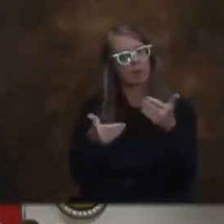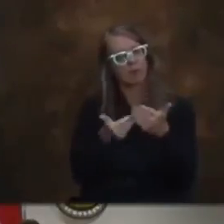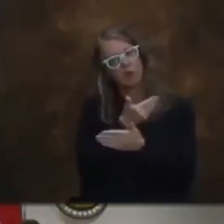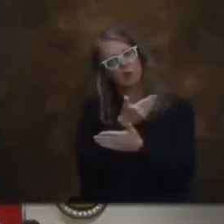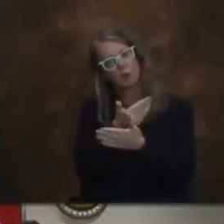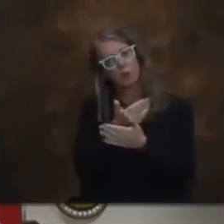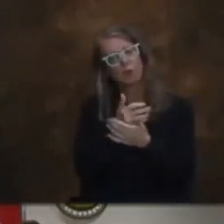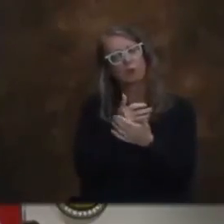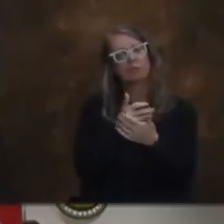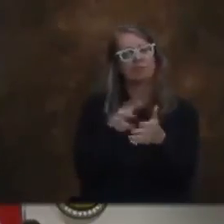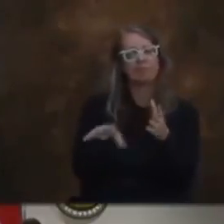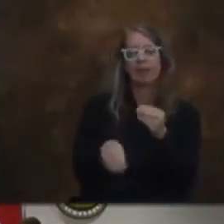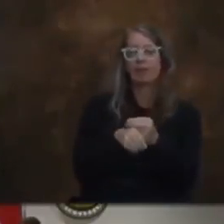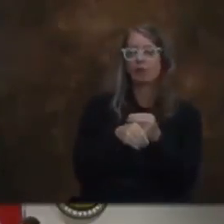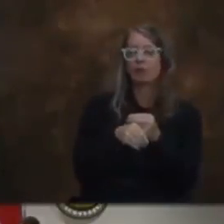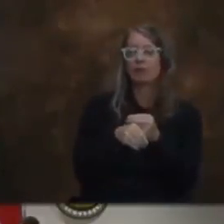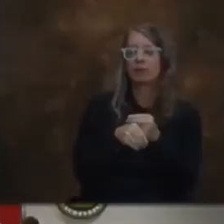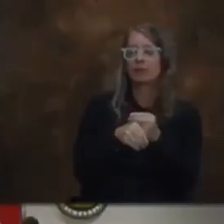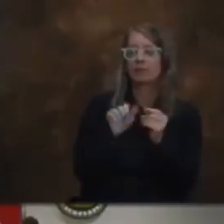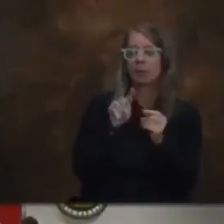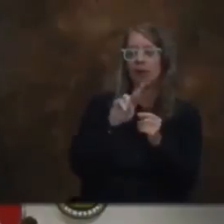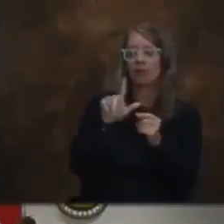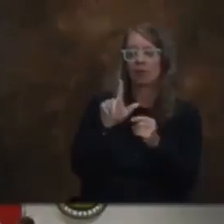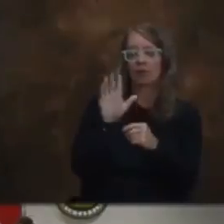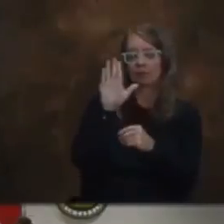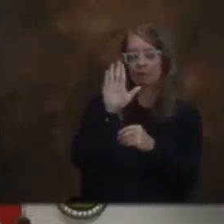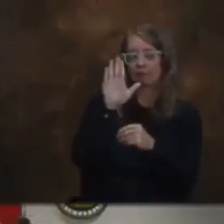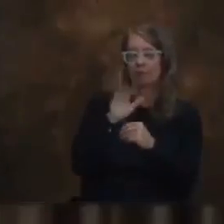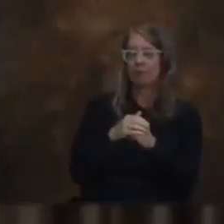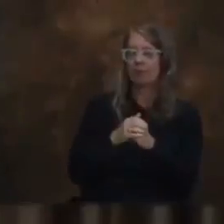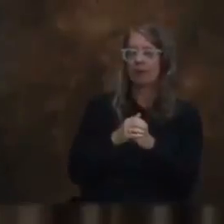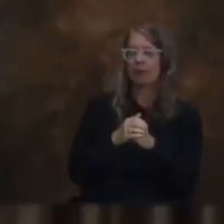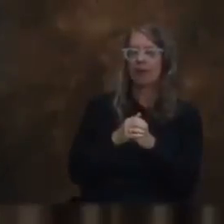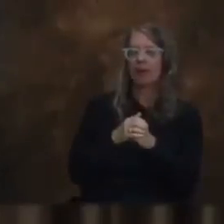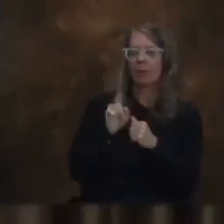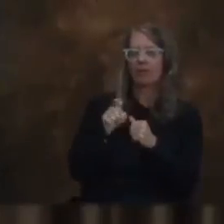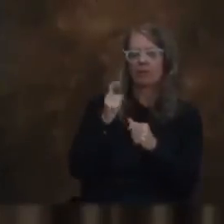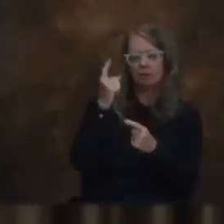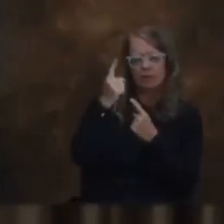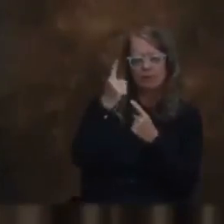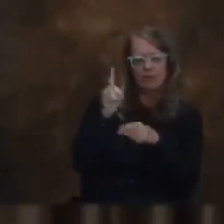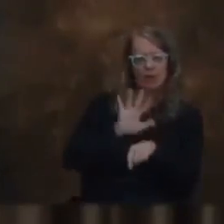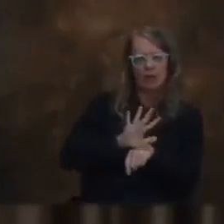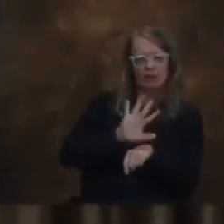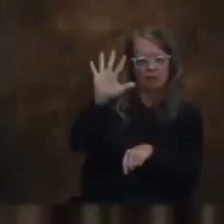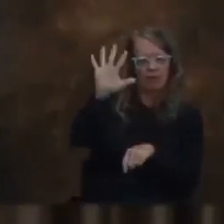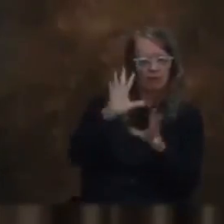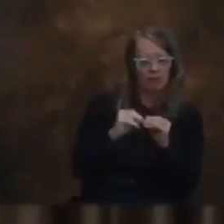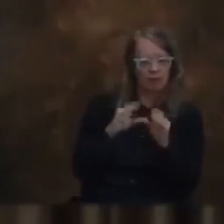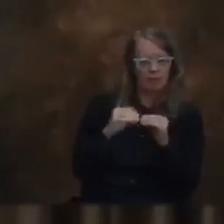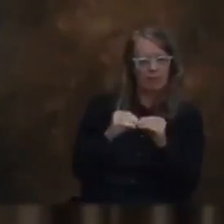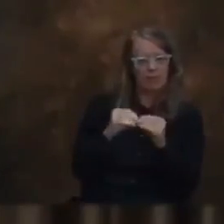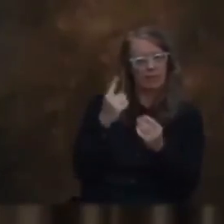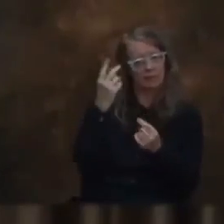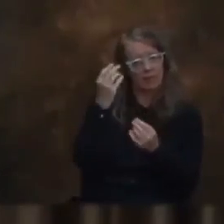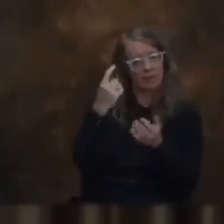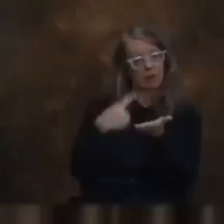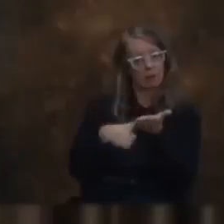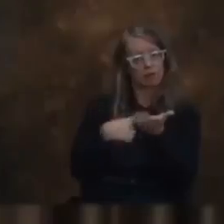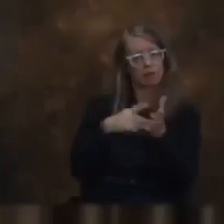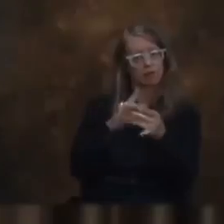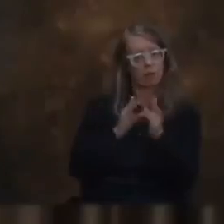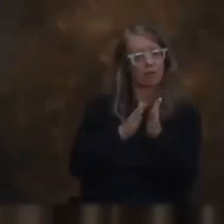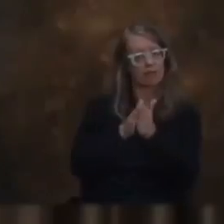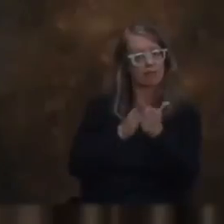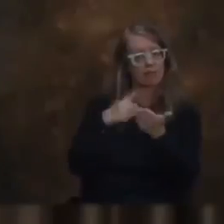y quisiera pedir que el comisionado con si considera una vacunación a las 5 puede